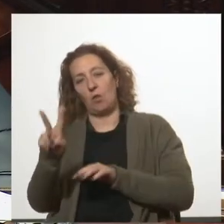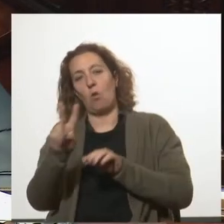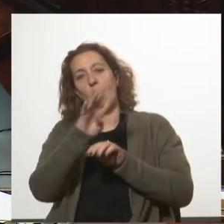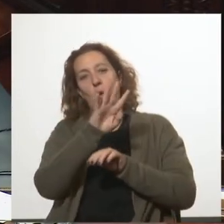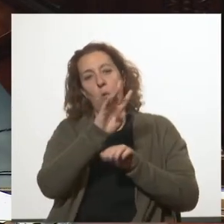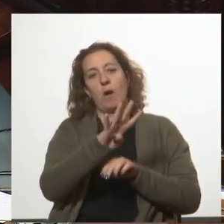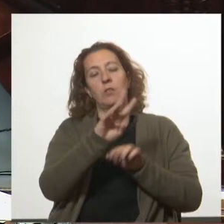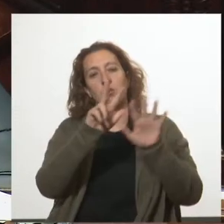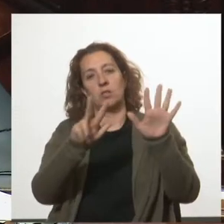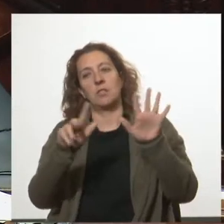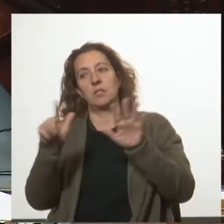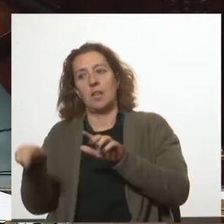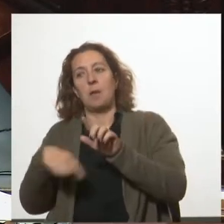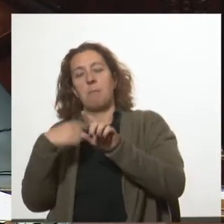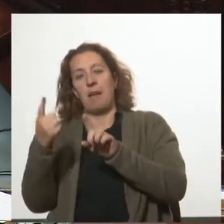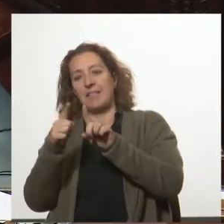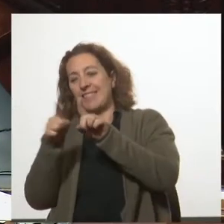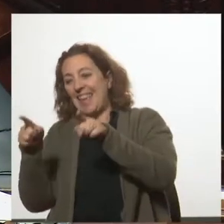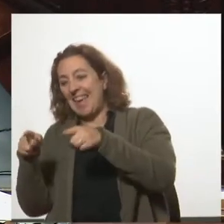esquina sin empadronar